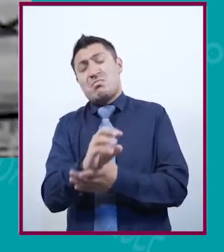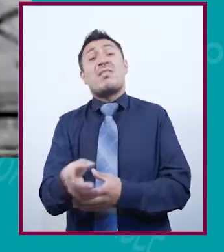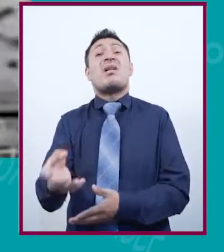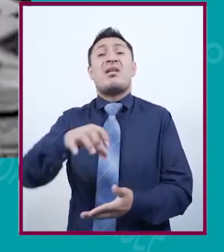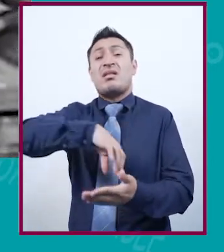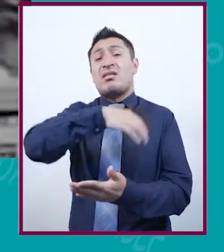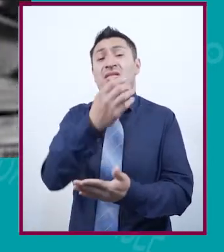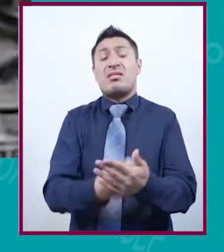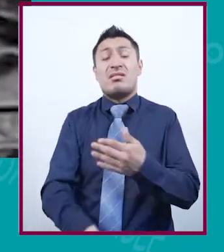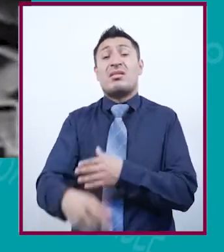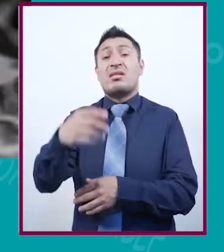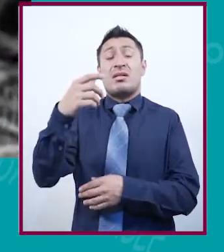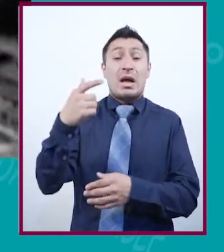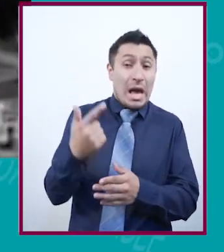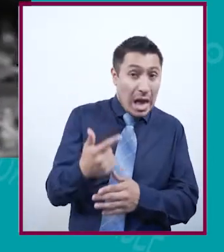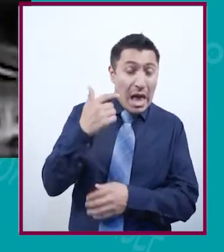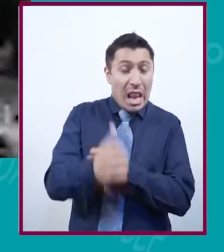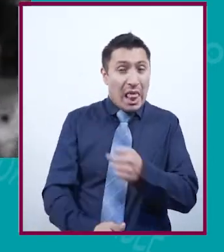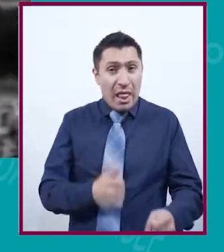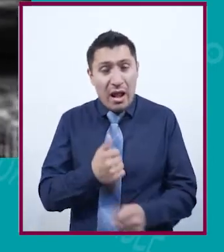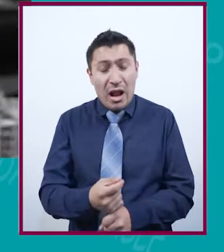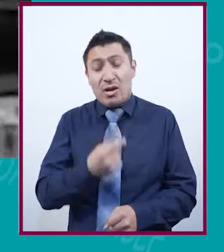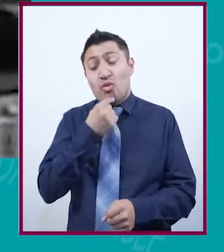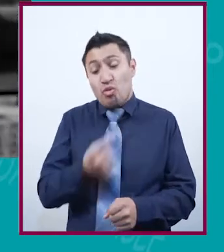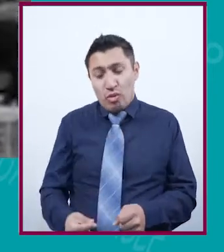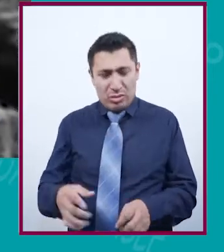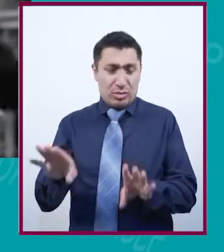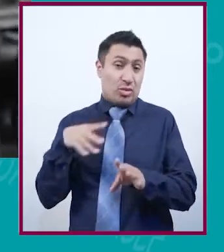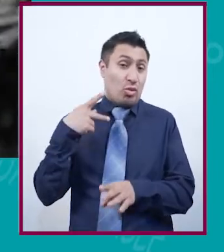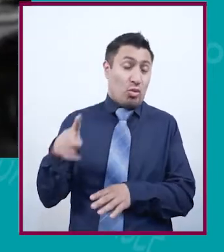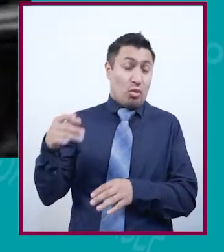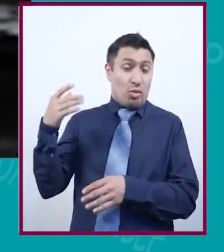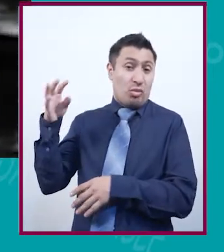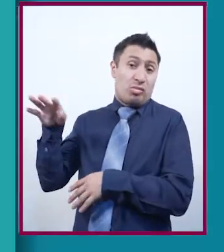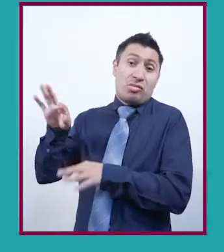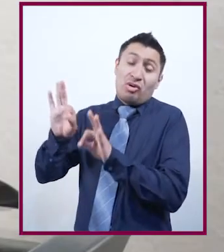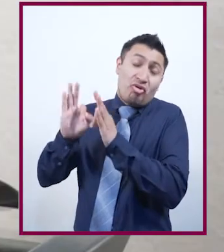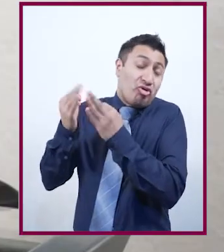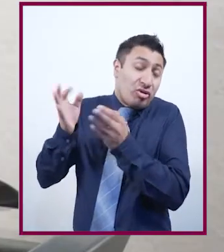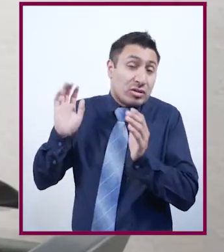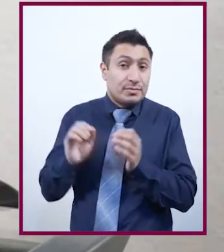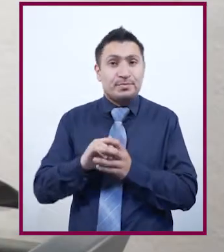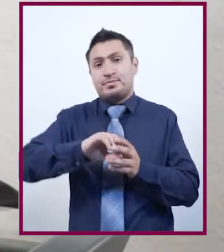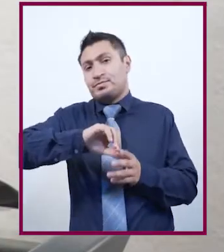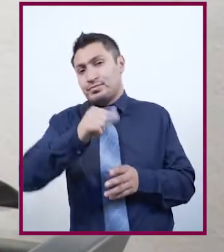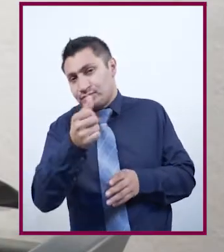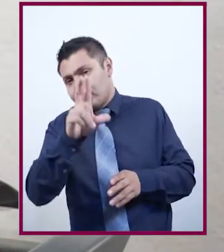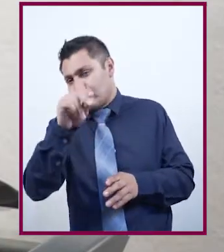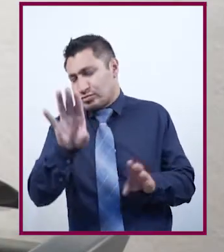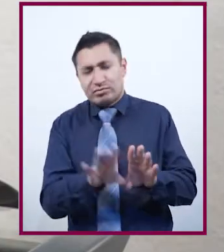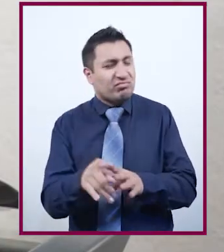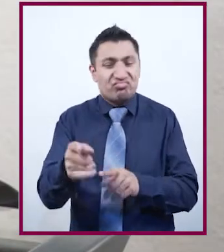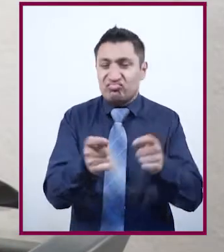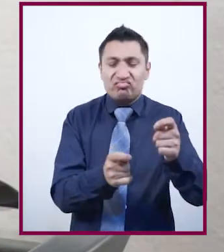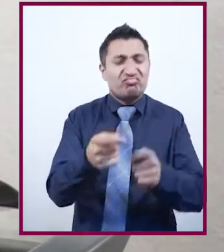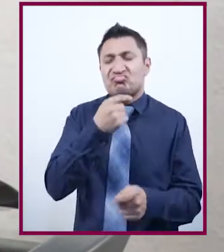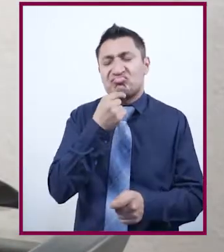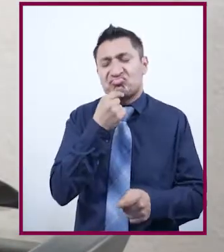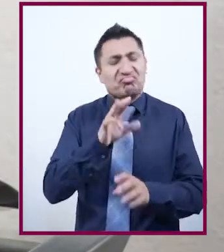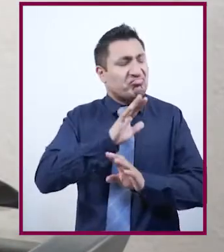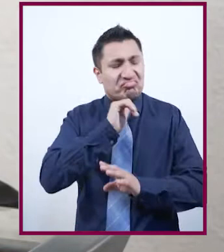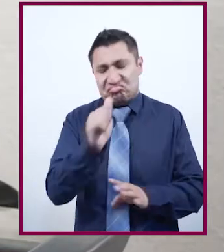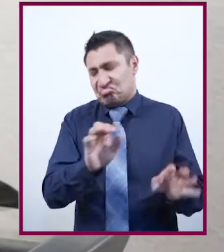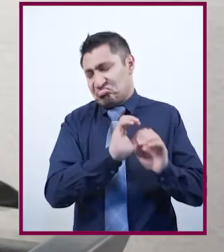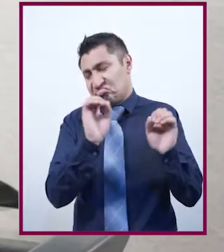y siguieron contratando a menores de edad bajo sus propias condiciones. Mientras que otros optaron por no controlar a ningún